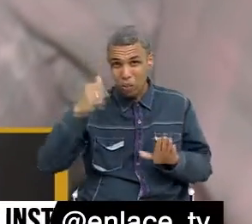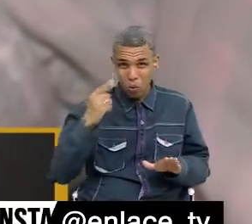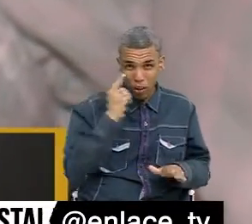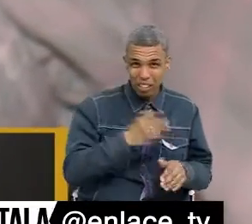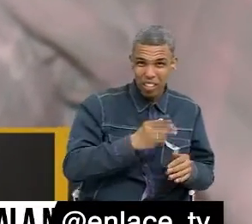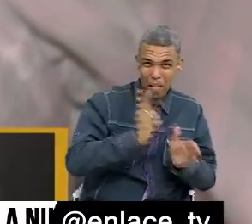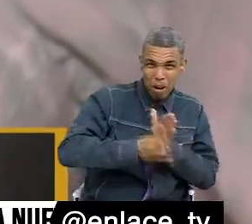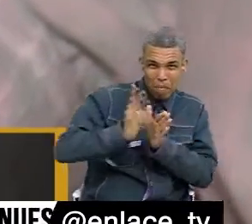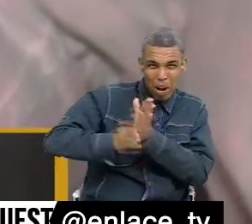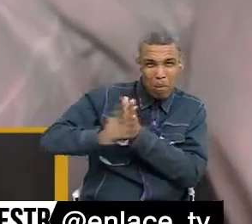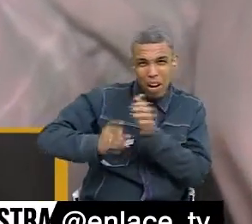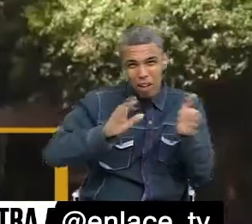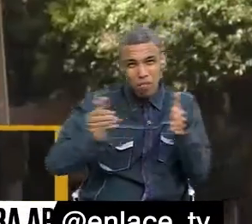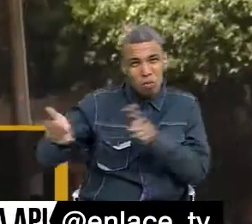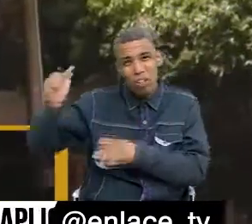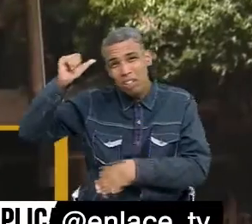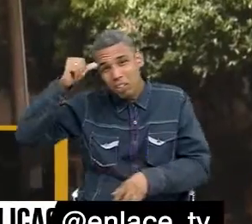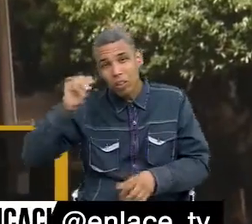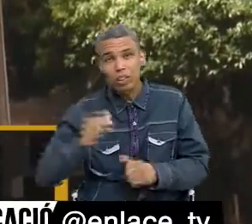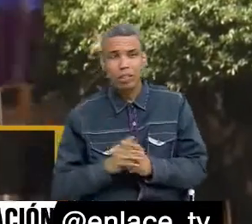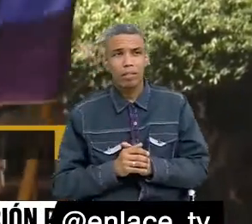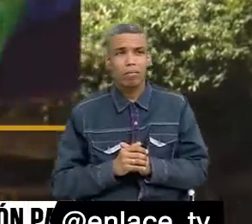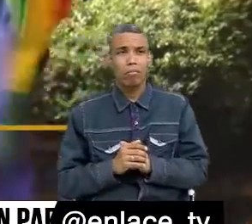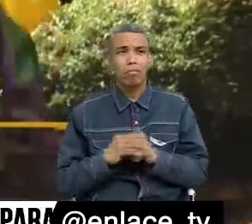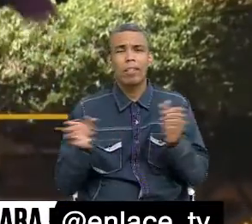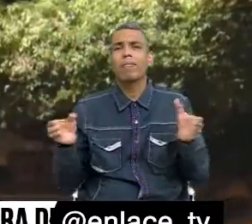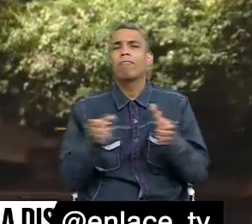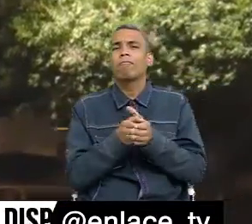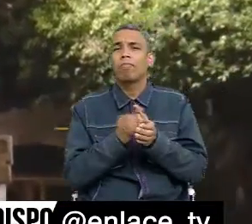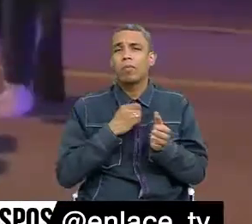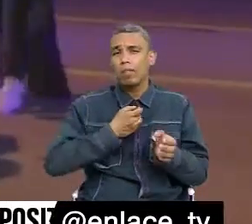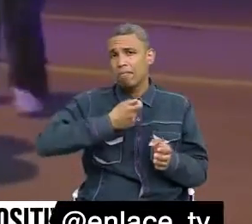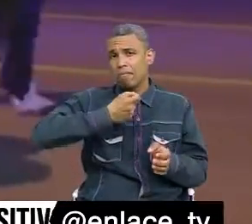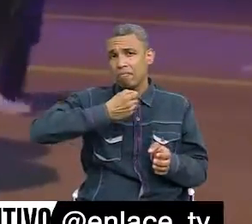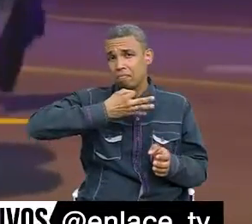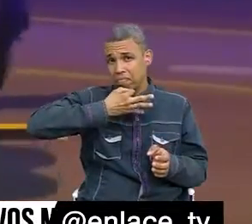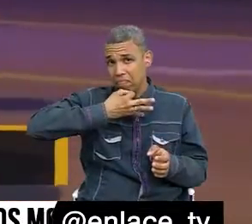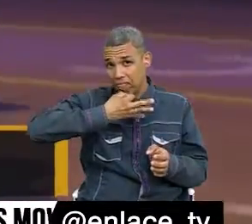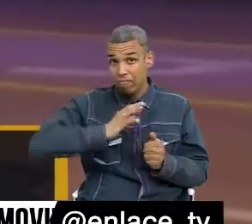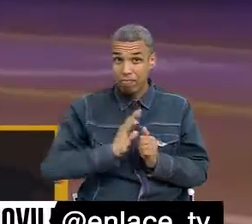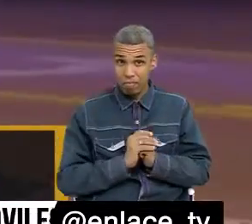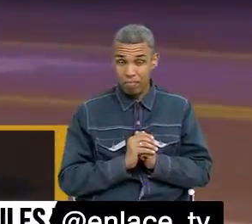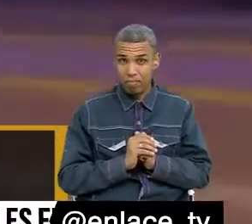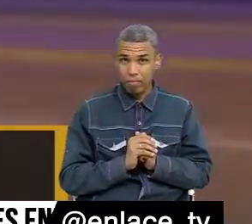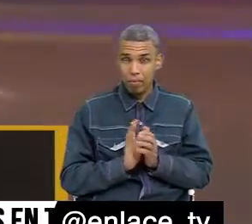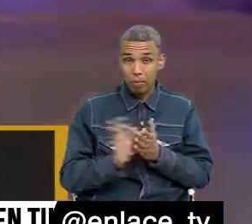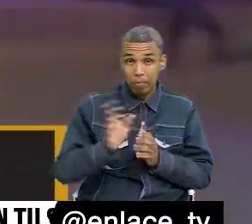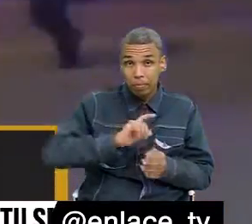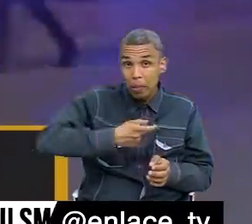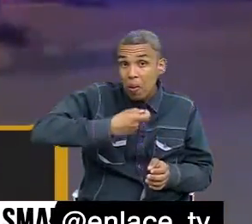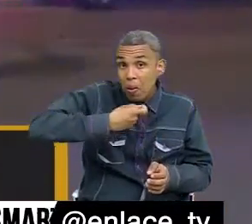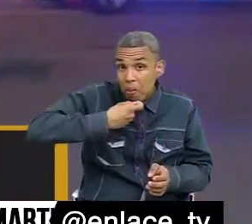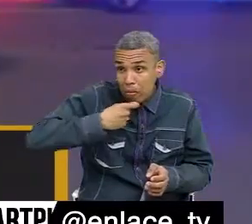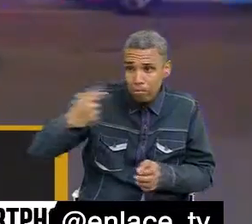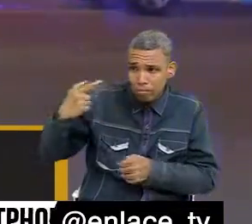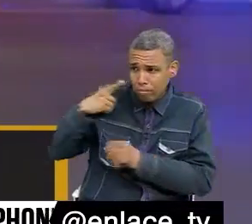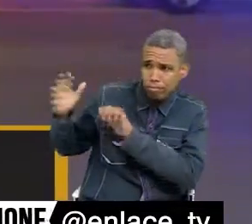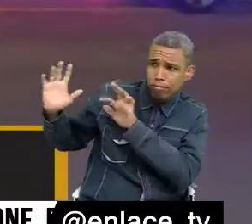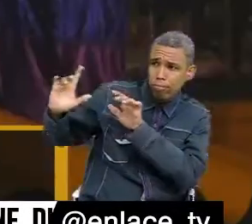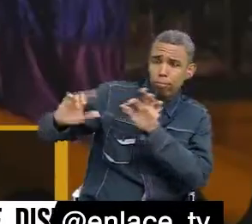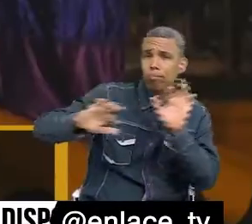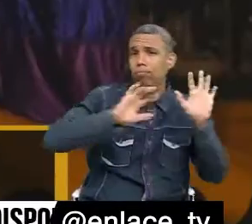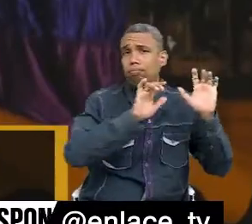oraciones, un pequeño grupo de la comunidad LGTBI de Barranca Bermeja rindió homenaje póstumo a las víctimas de la masacre de un club nocturno en Orlando,